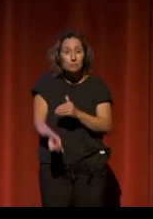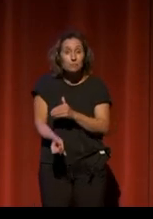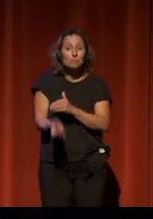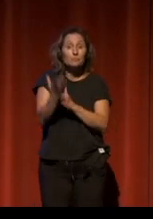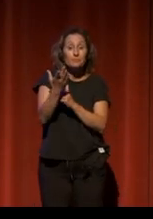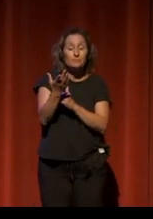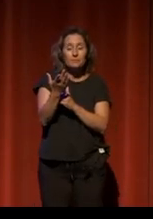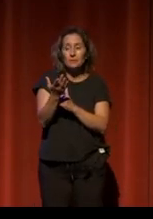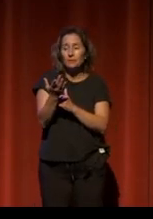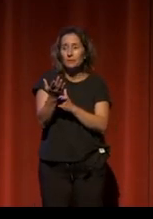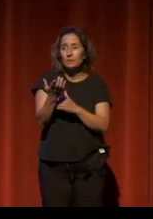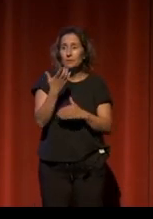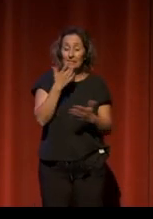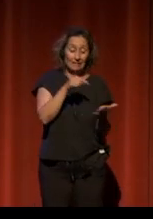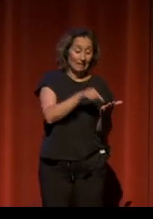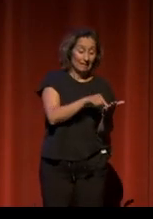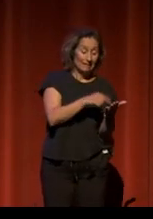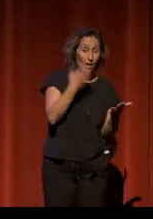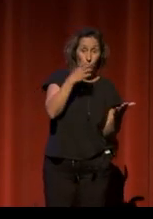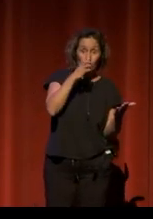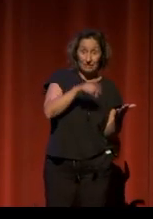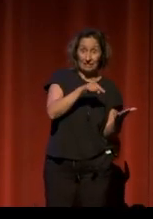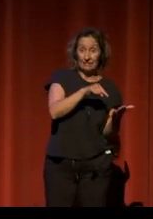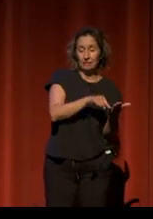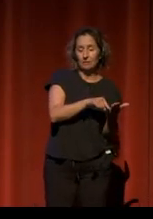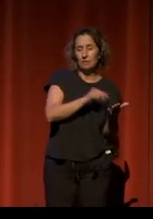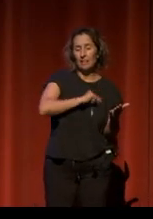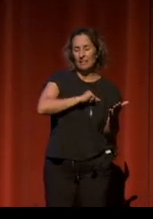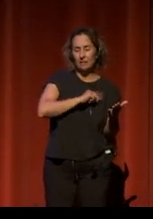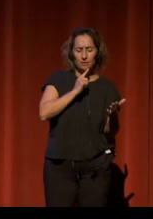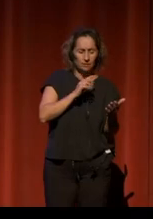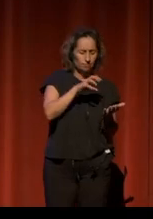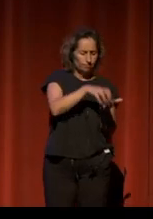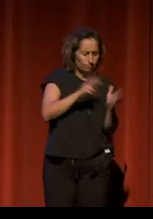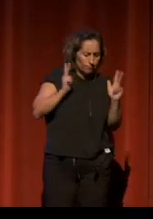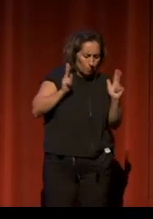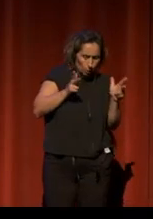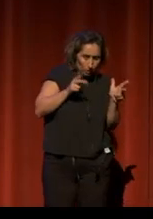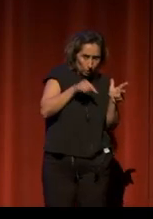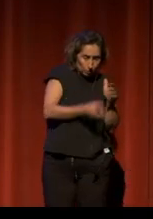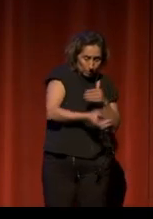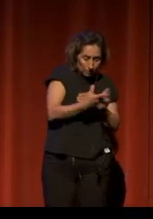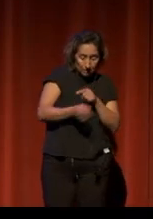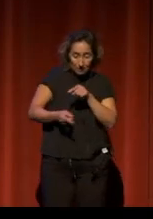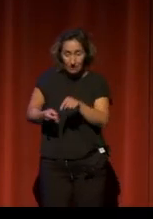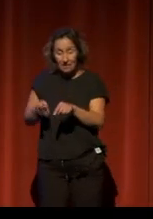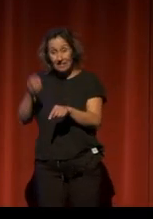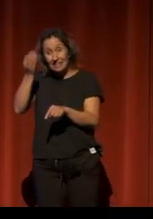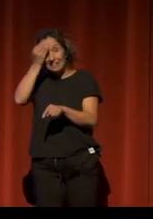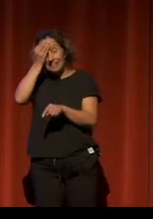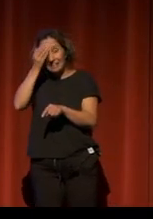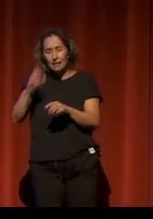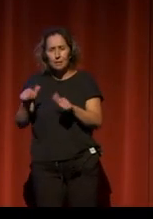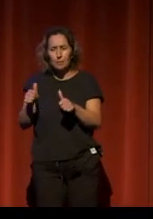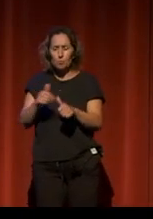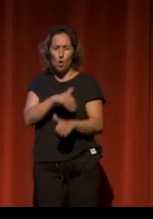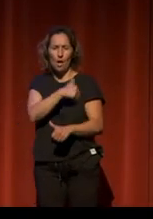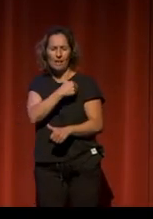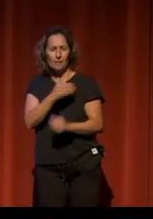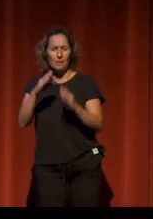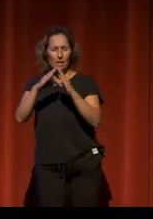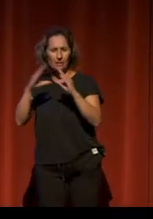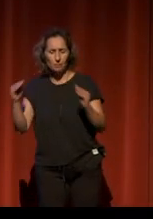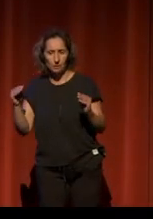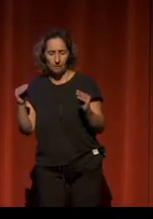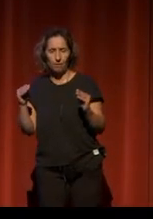ética protestante nace de alguna forma de los monasterios la ética hacker lo hace de de la idea de la academia La Academia la universidad en